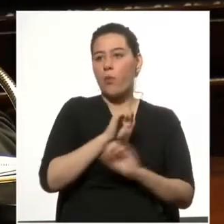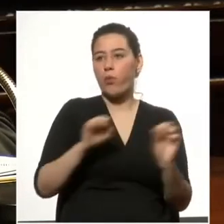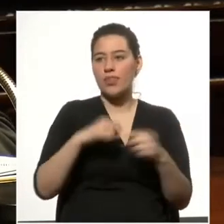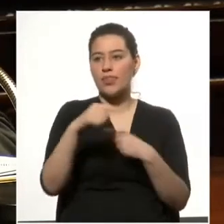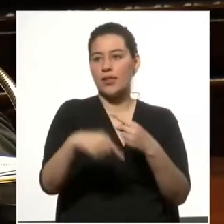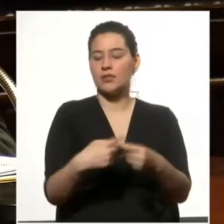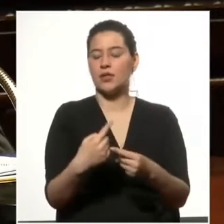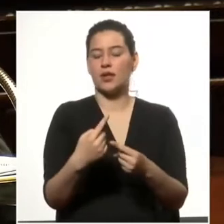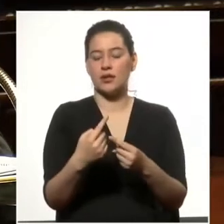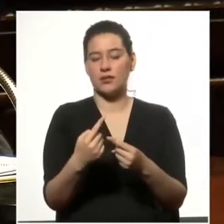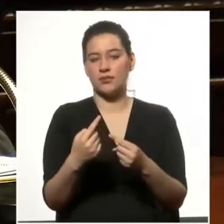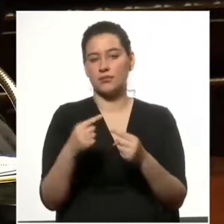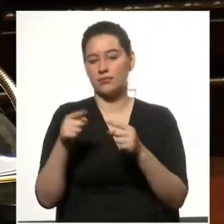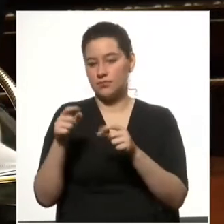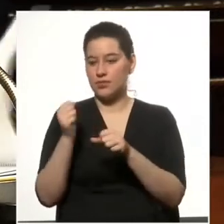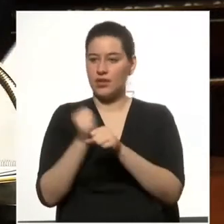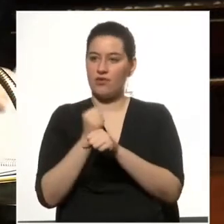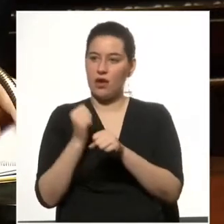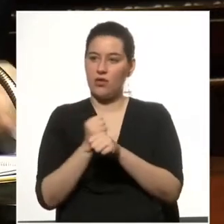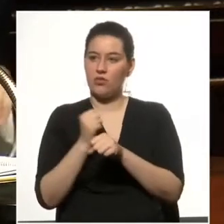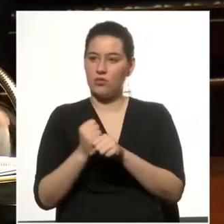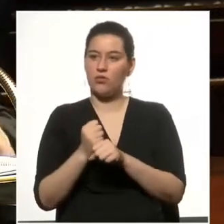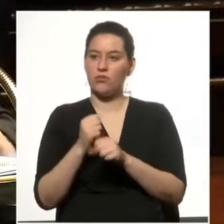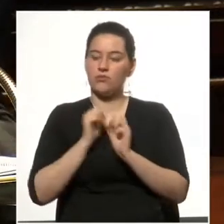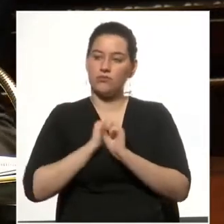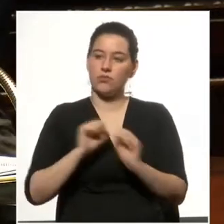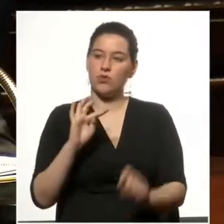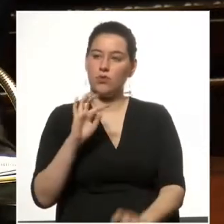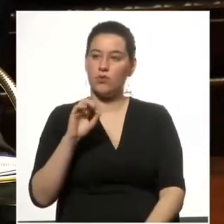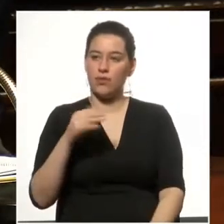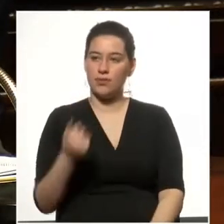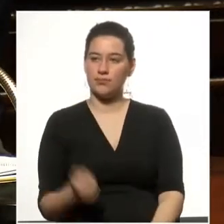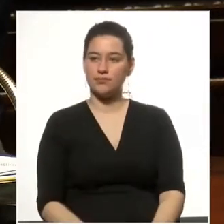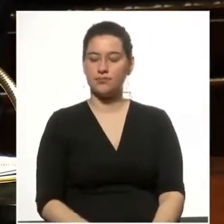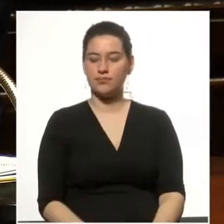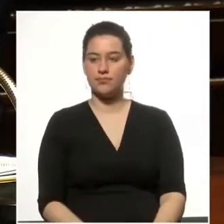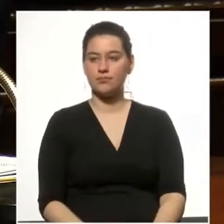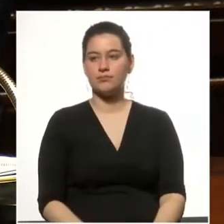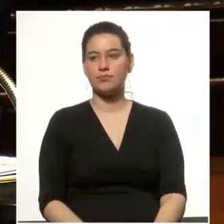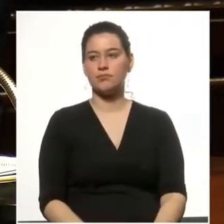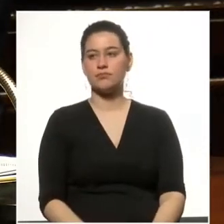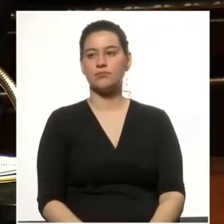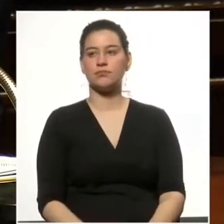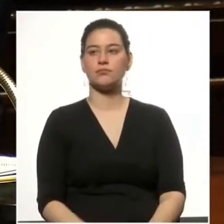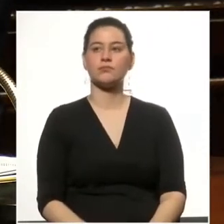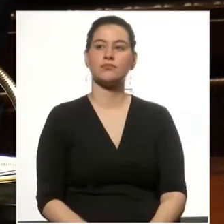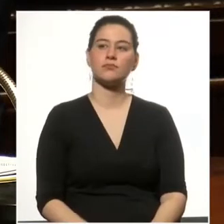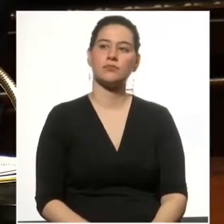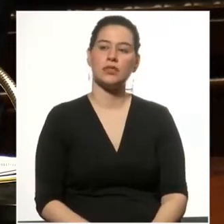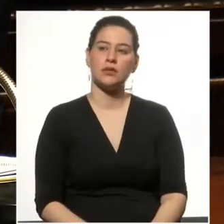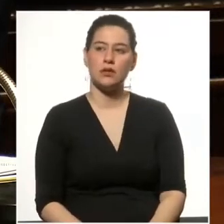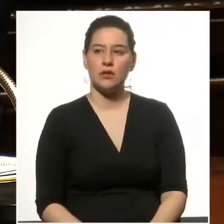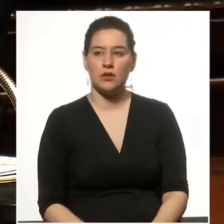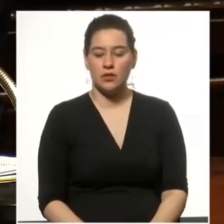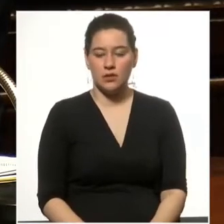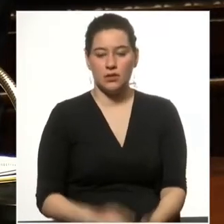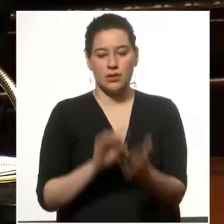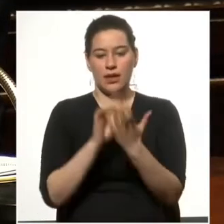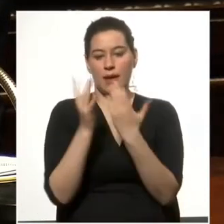las actuaciones por parte del doctor Toma. Lo que no surge de la carpeta fiscal